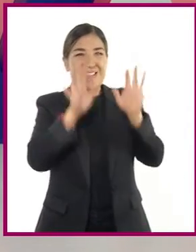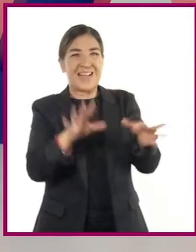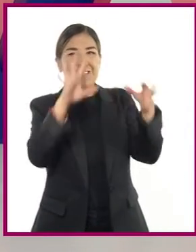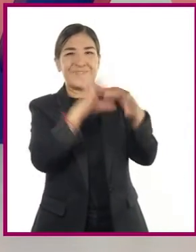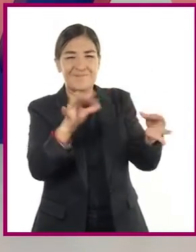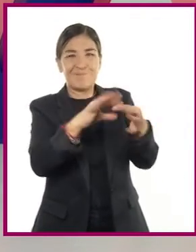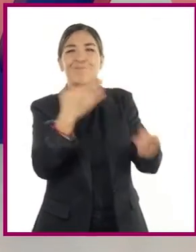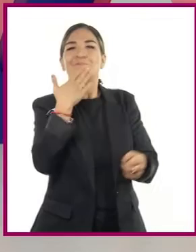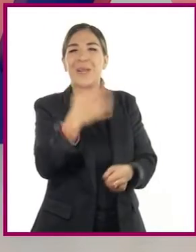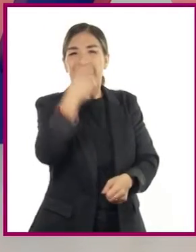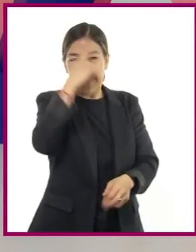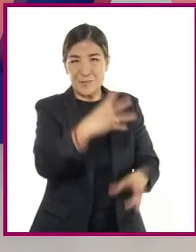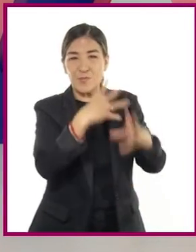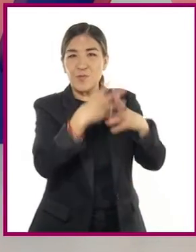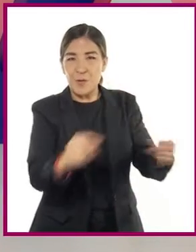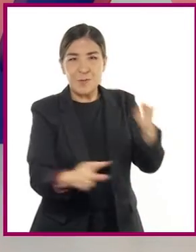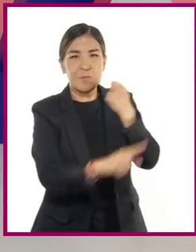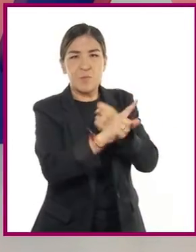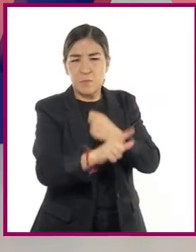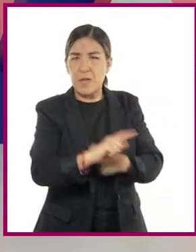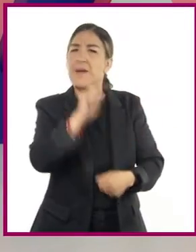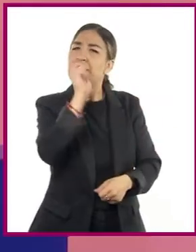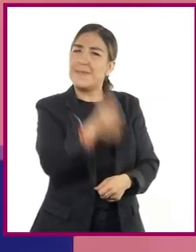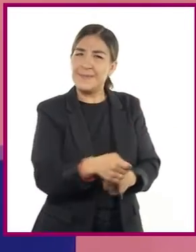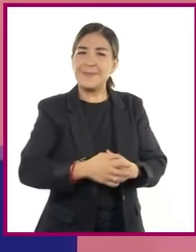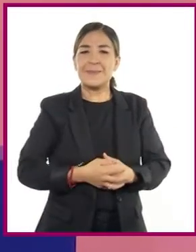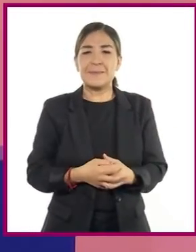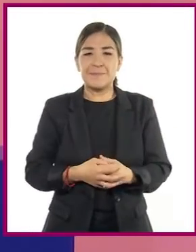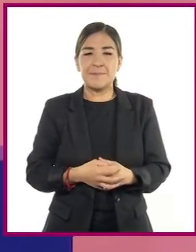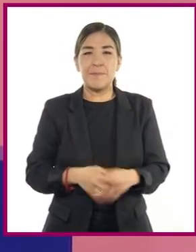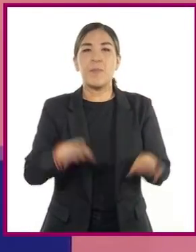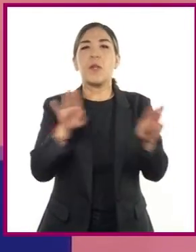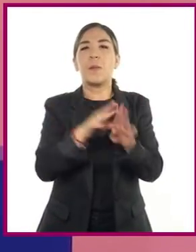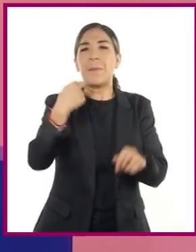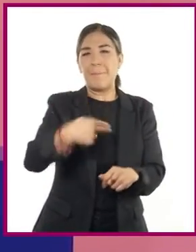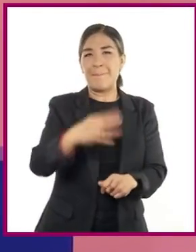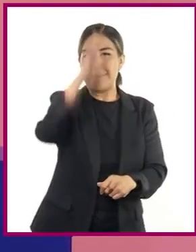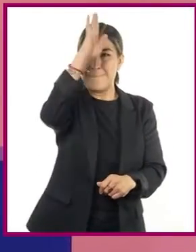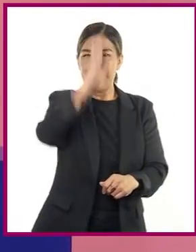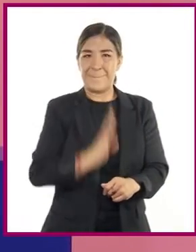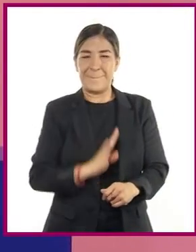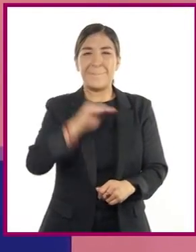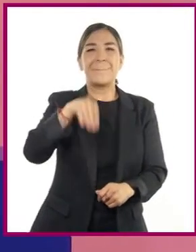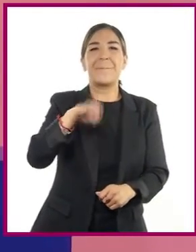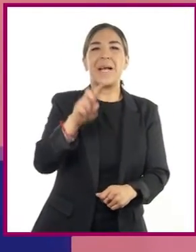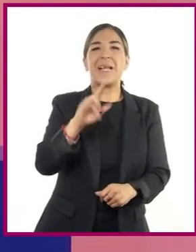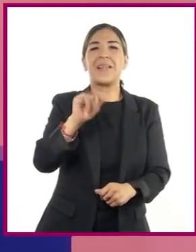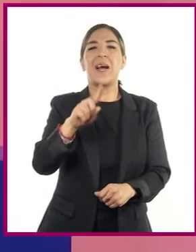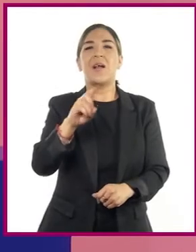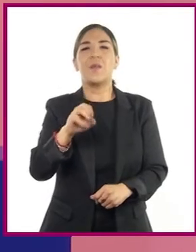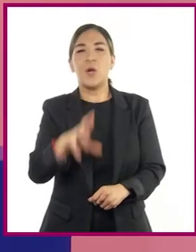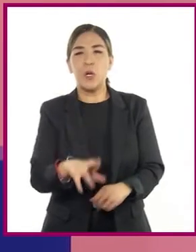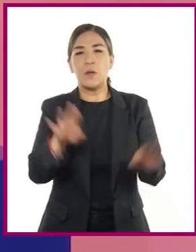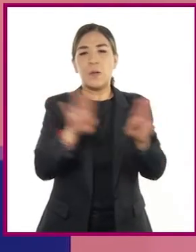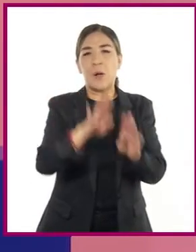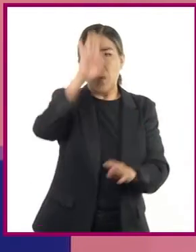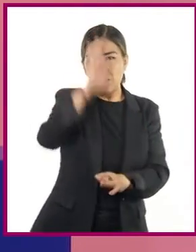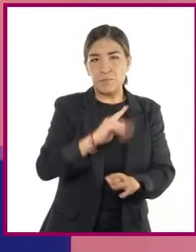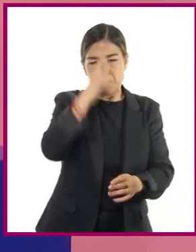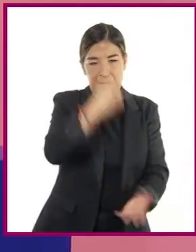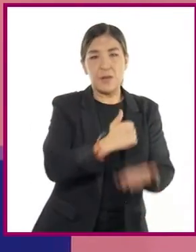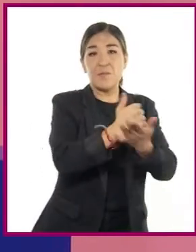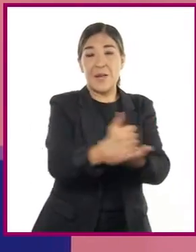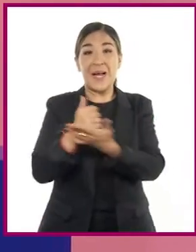de la resolución de conflictos y se conoce como mediador. Curiosamente, los sistemas de justicia de muchos